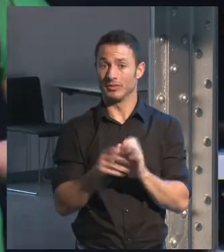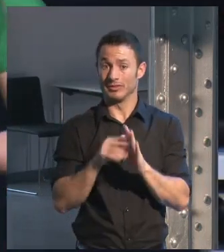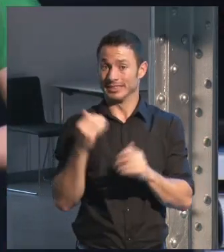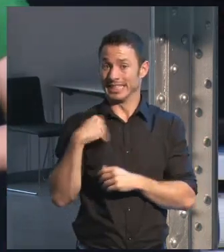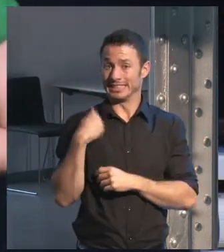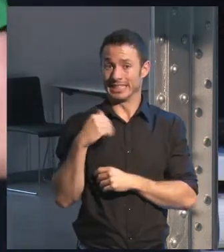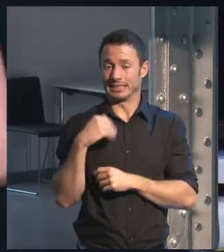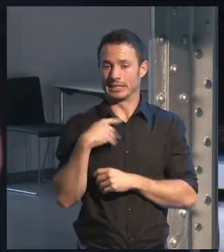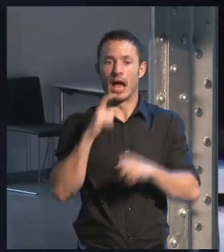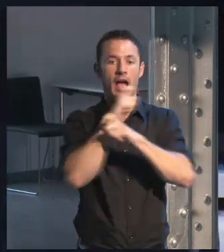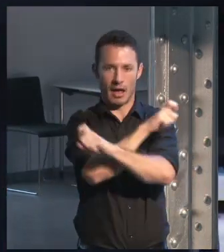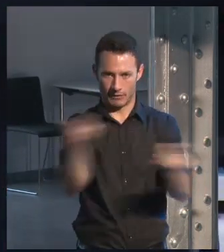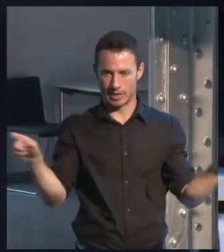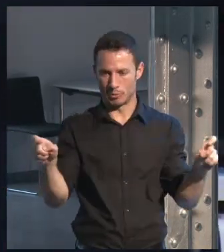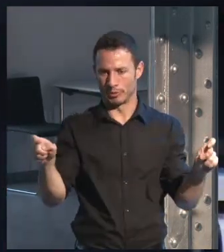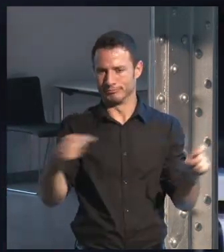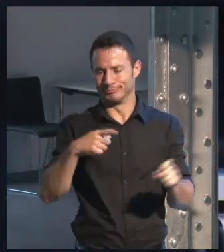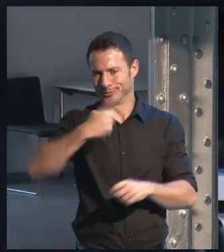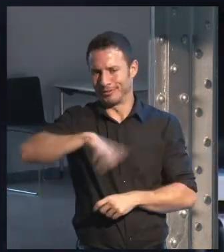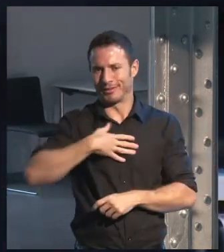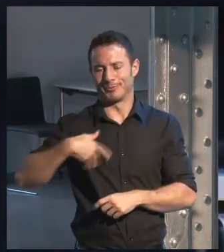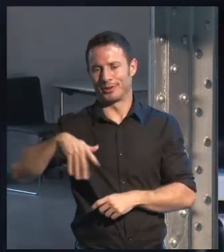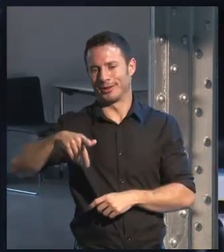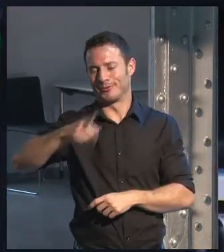tenemos muchísimas ganas de que la conozcáis.